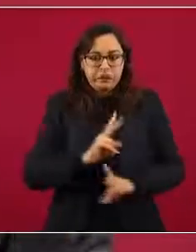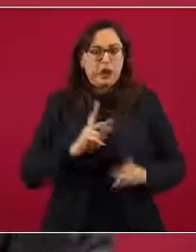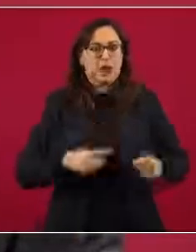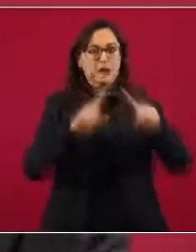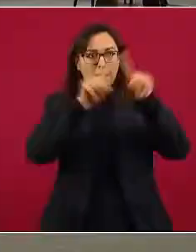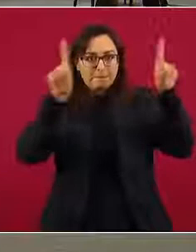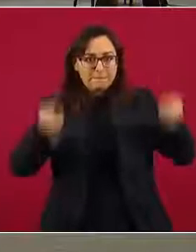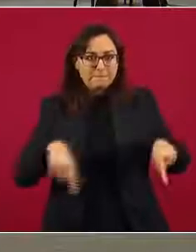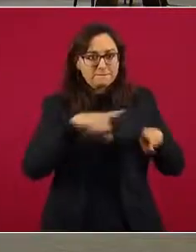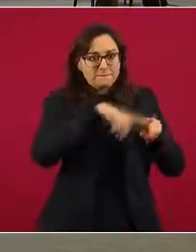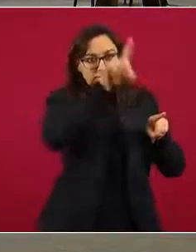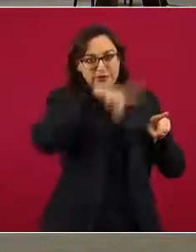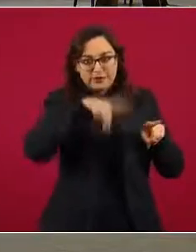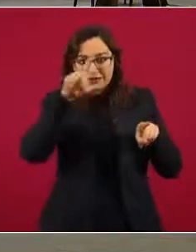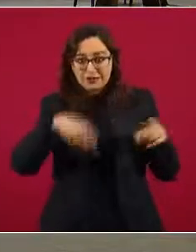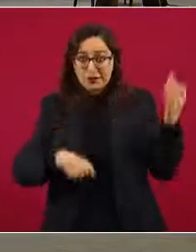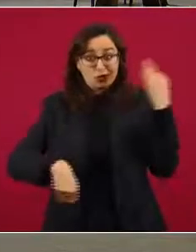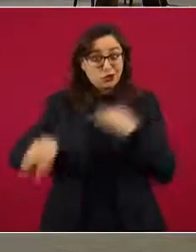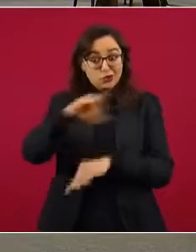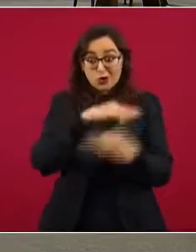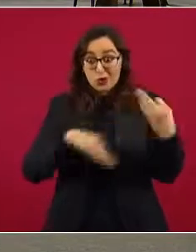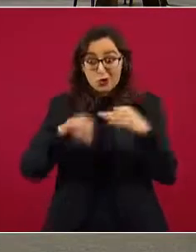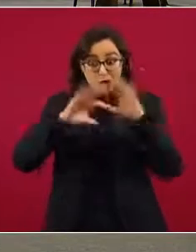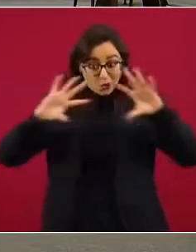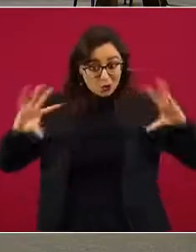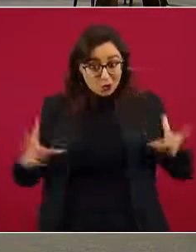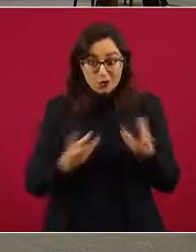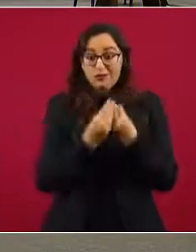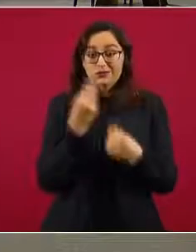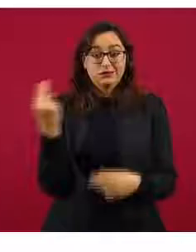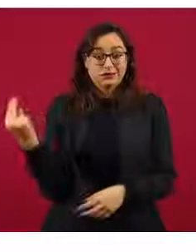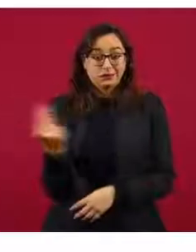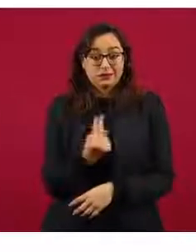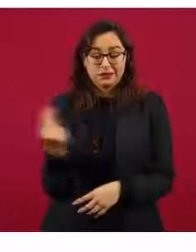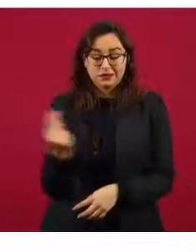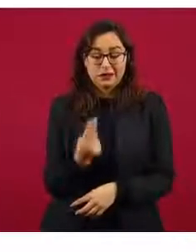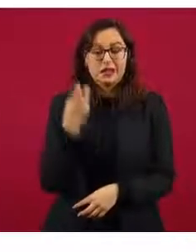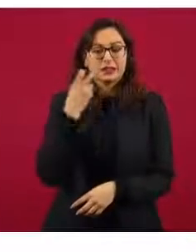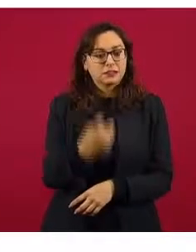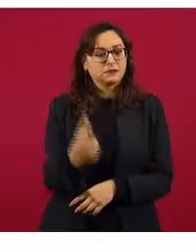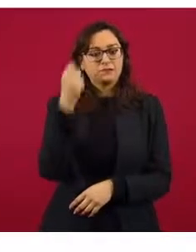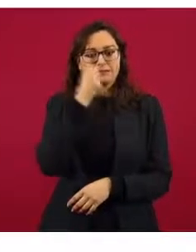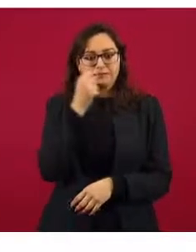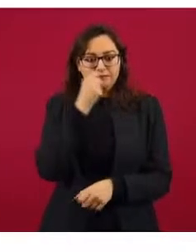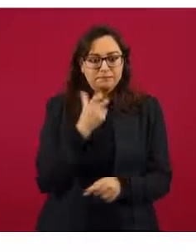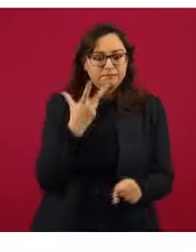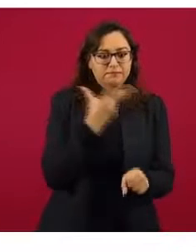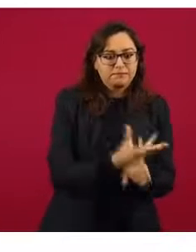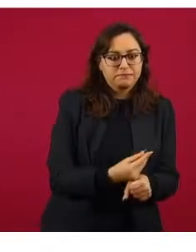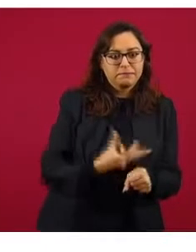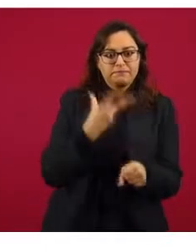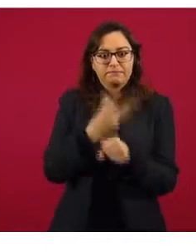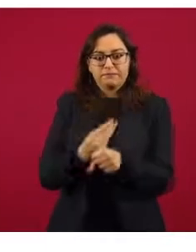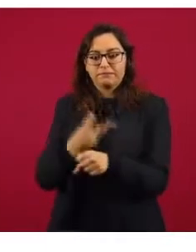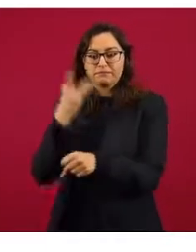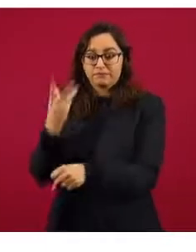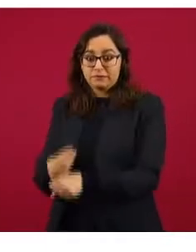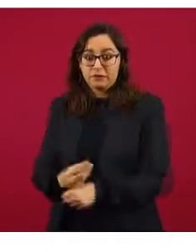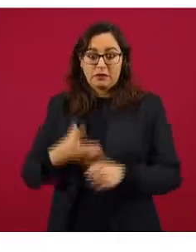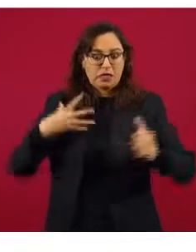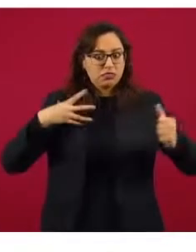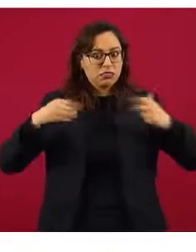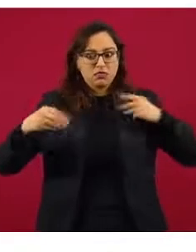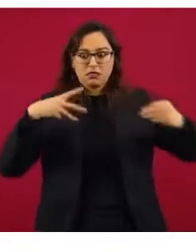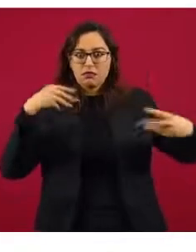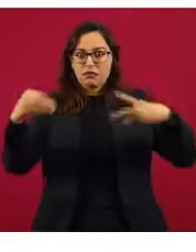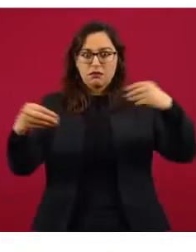etcétera. Y esta capacidad hospitalaria en todo momento se necesita ampliar cuando aumenta la actividad epidémica.